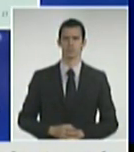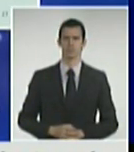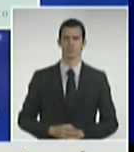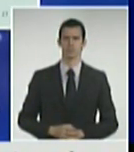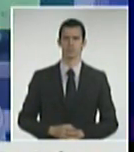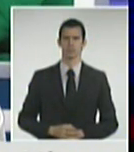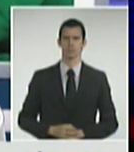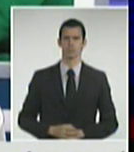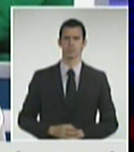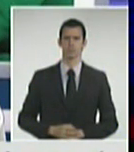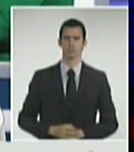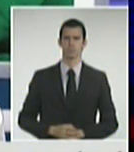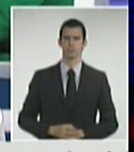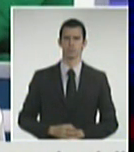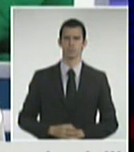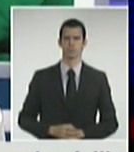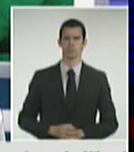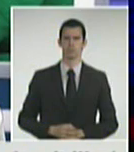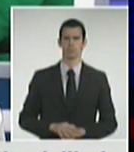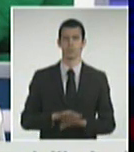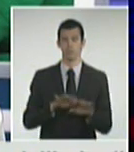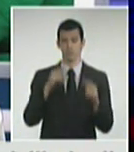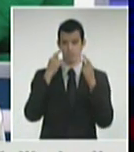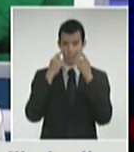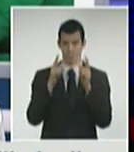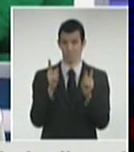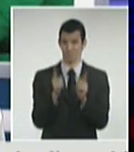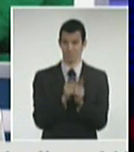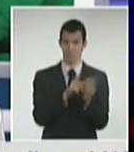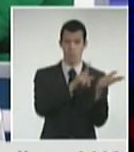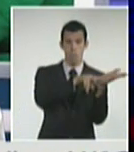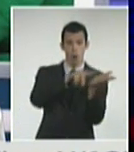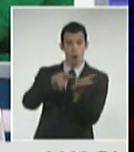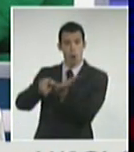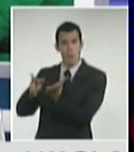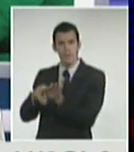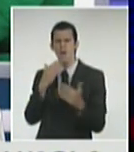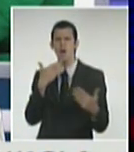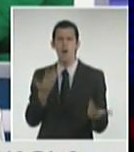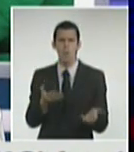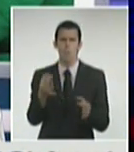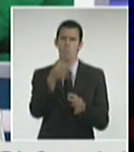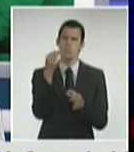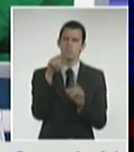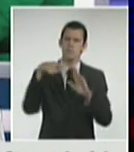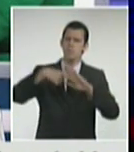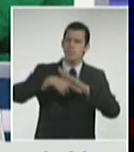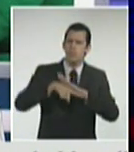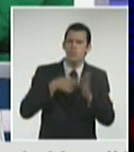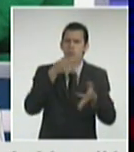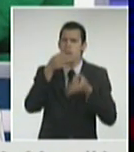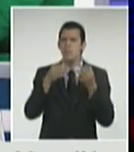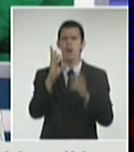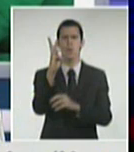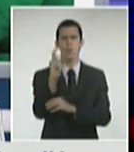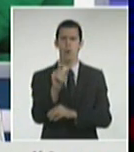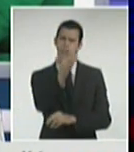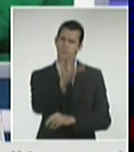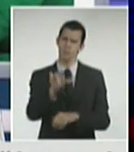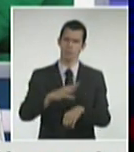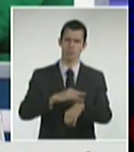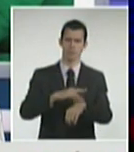municipios. El número de casos que se diagnosticaron hace que la incidencia de Cuba se incremente en el día de